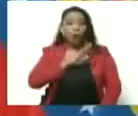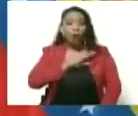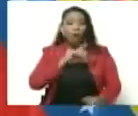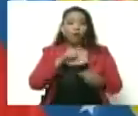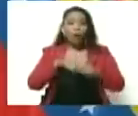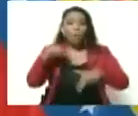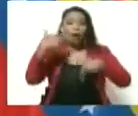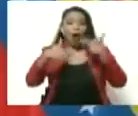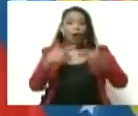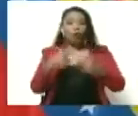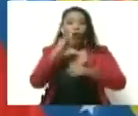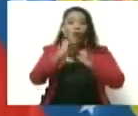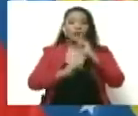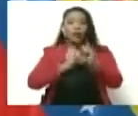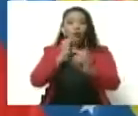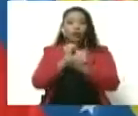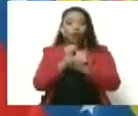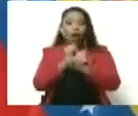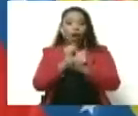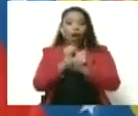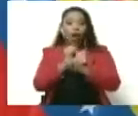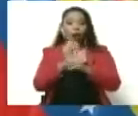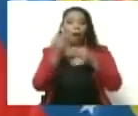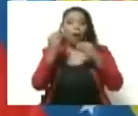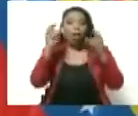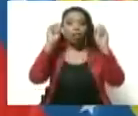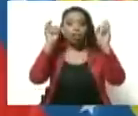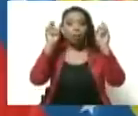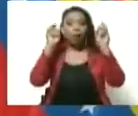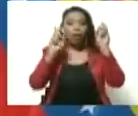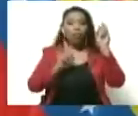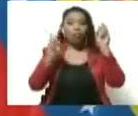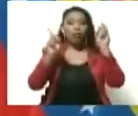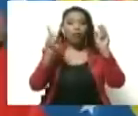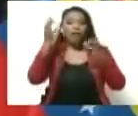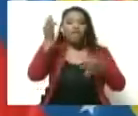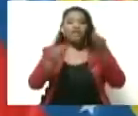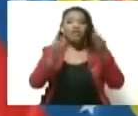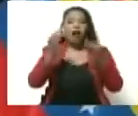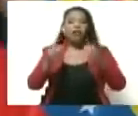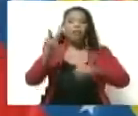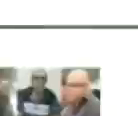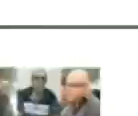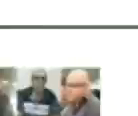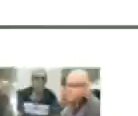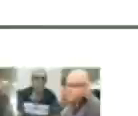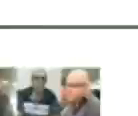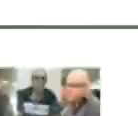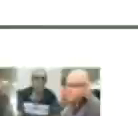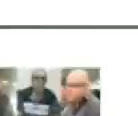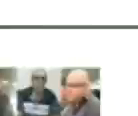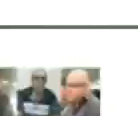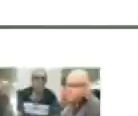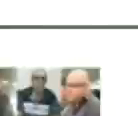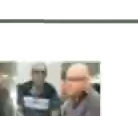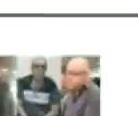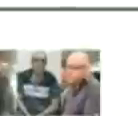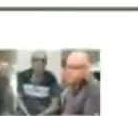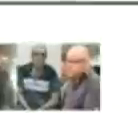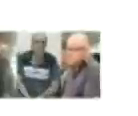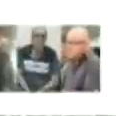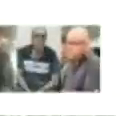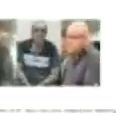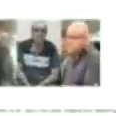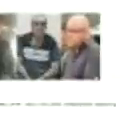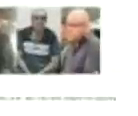delictiva internacional para el caso de este fiscal paraguayo, que era un fiscal que estaba llevando causas